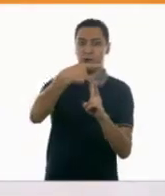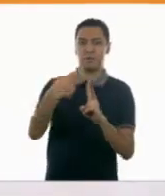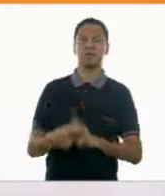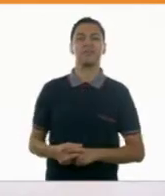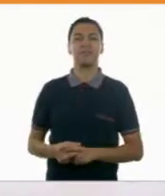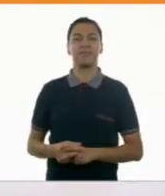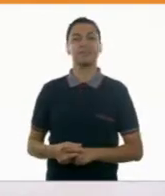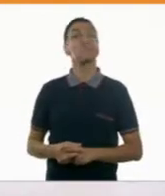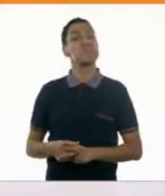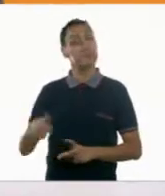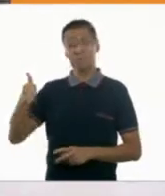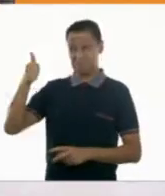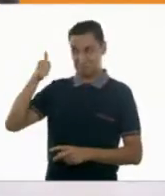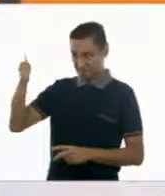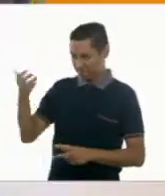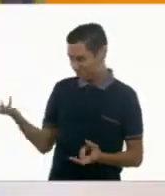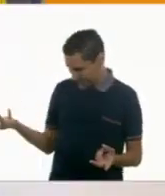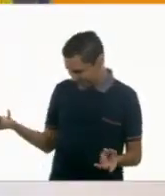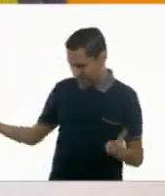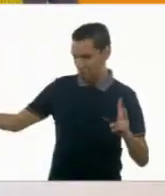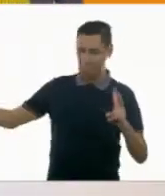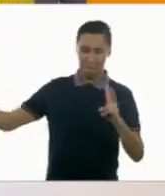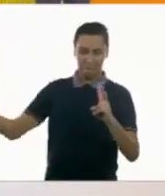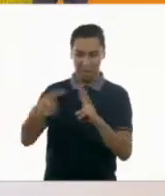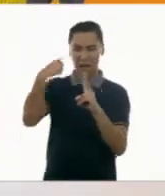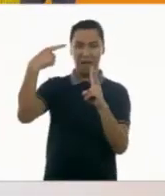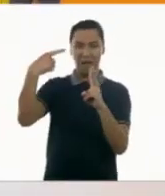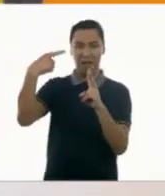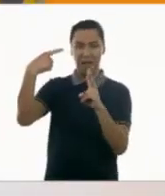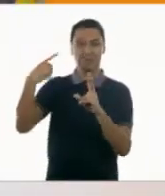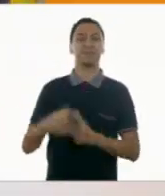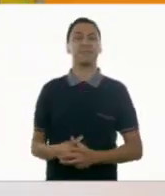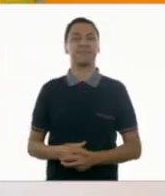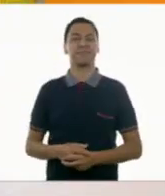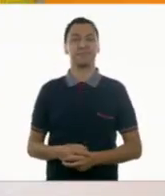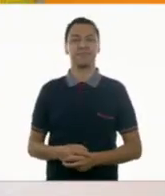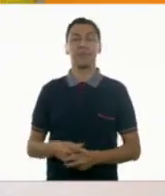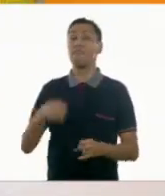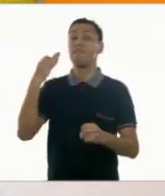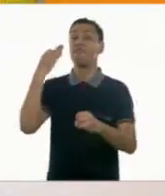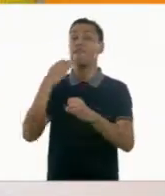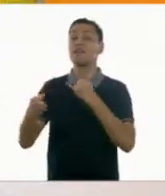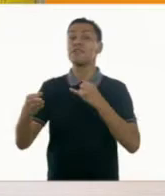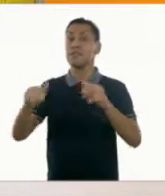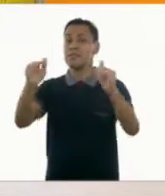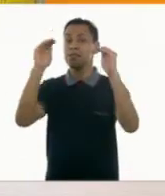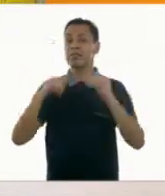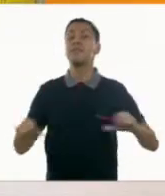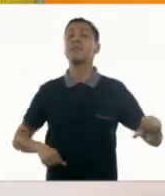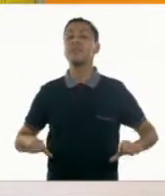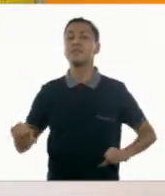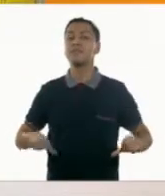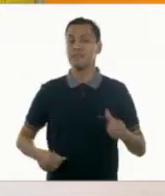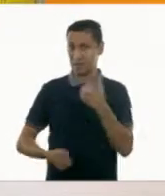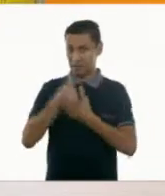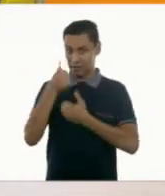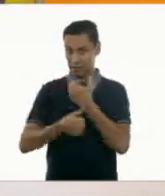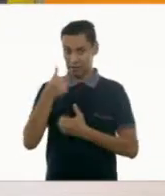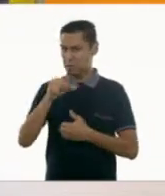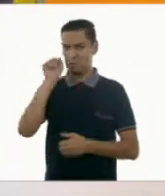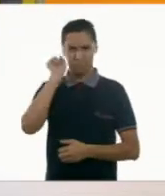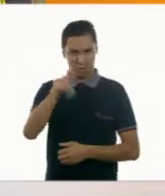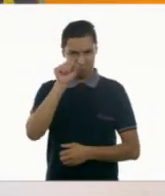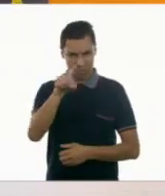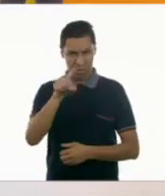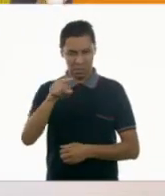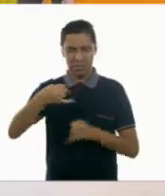Exacto. Perfecto, oh, ¿ya ves? Sabes domar pelotas, muy bien. Último reto. Okay. Con el pie, lo mismo.